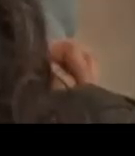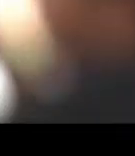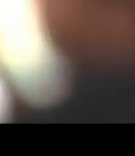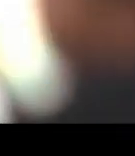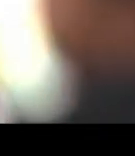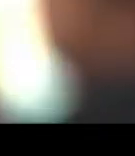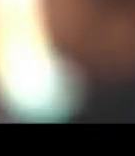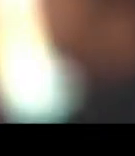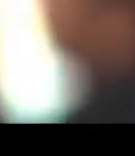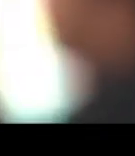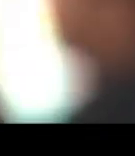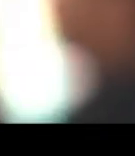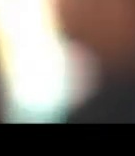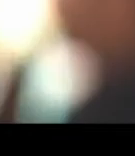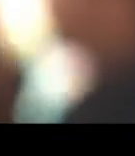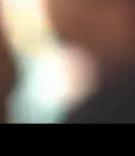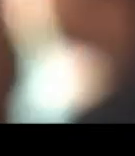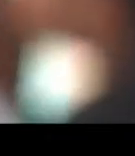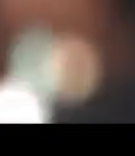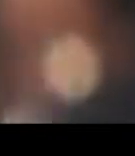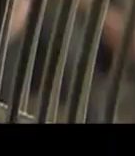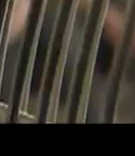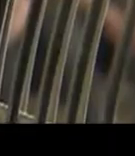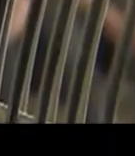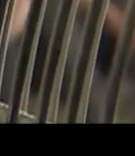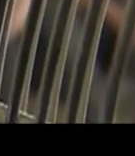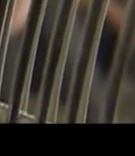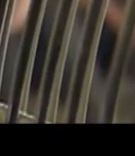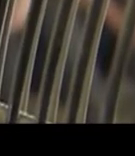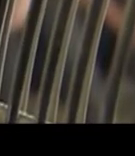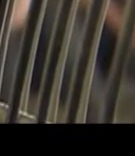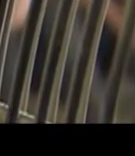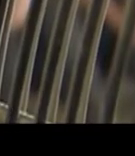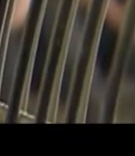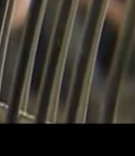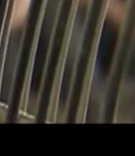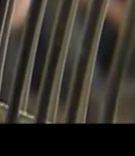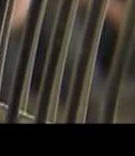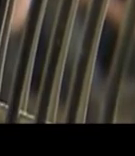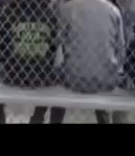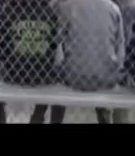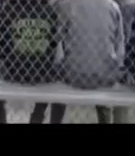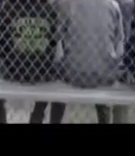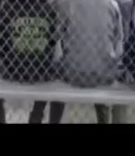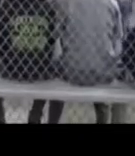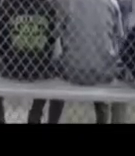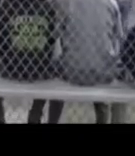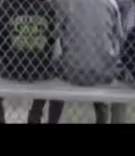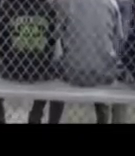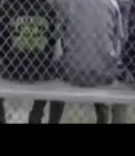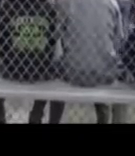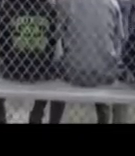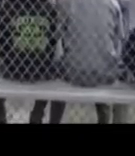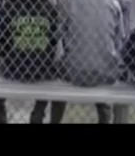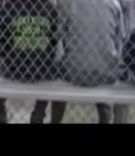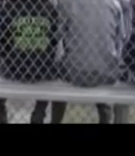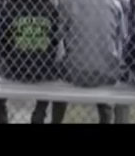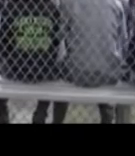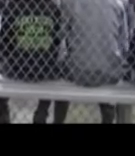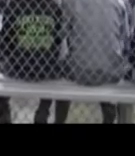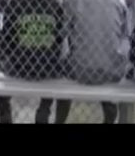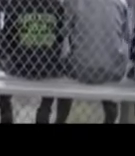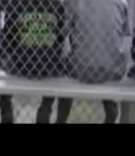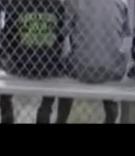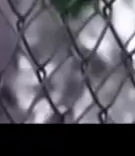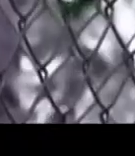fueron repatriados 74.124 connacionales. De ellos, 4.000 eran menores. Las confrontaciones entre